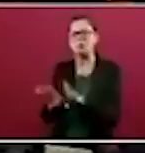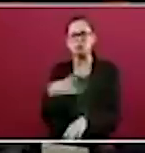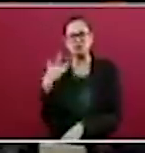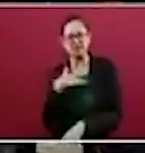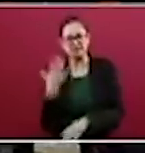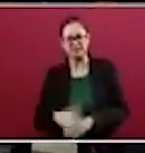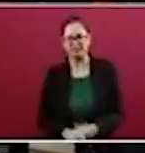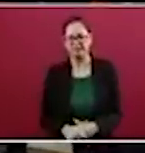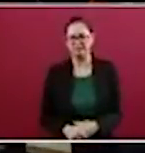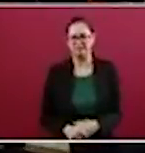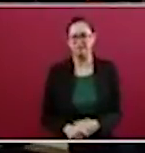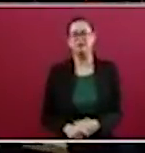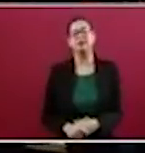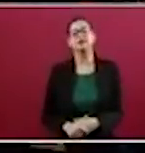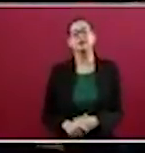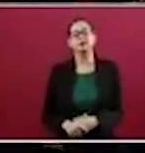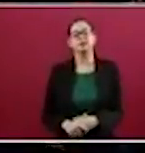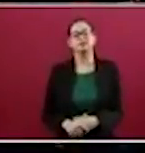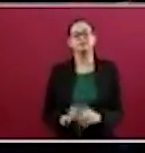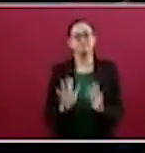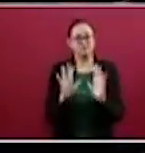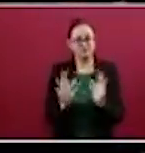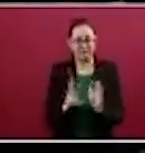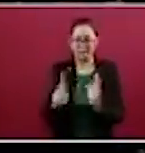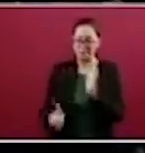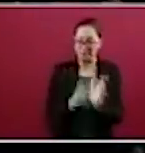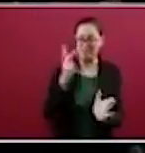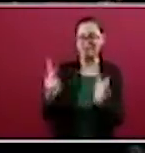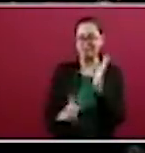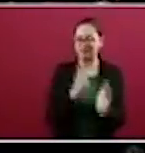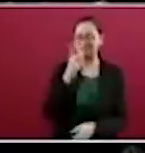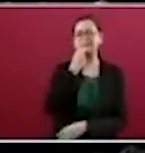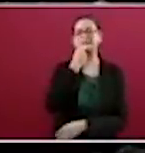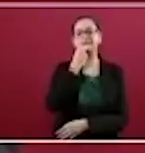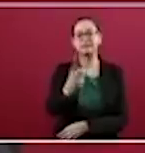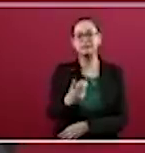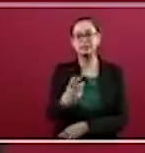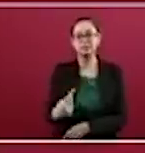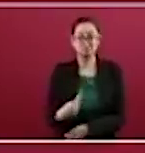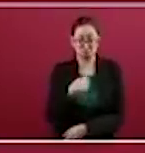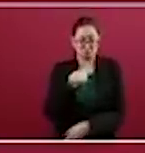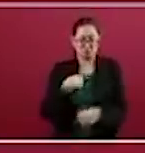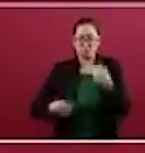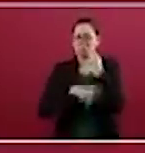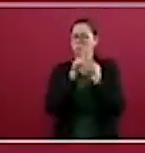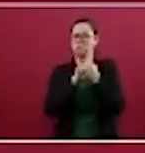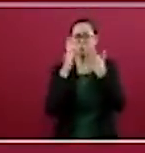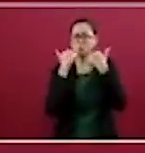ya lo hemos dicho varias veces, no es conmigo, es con la Constitución